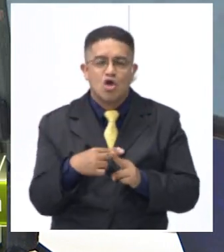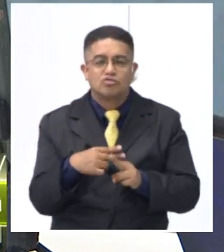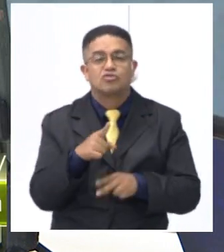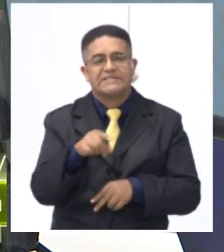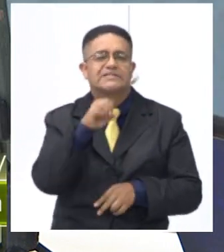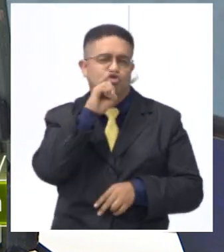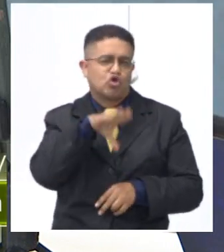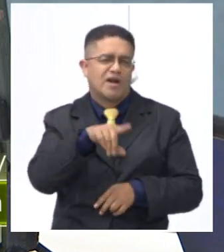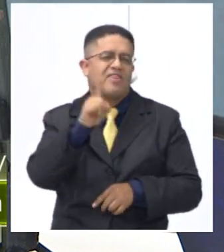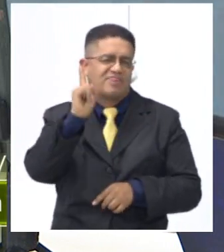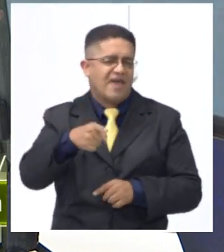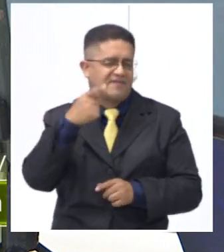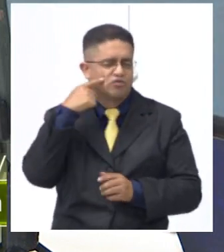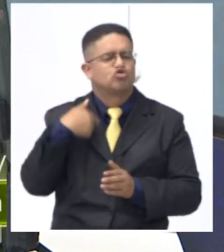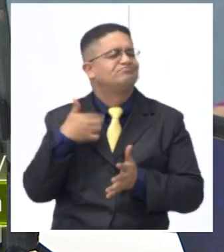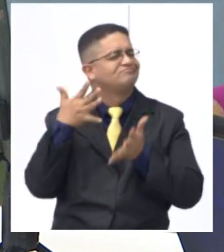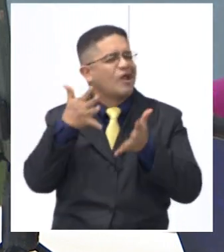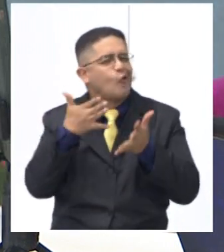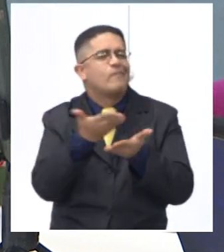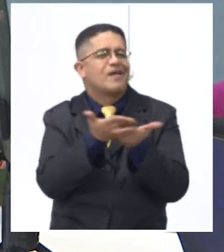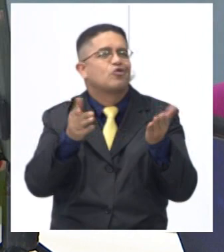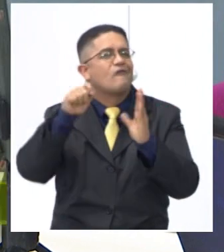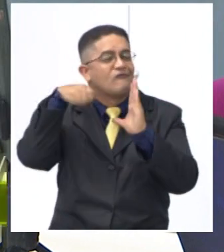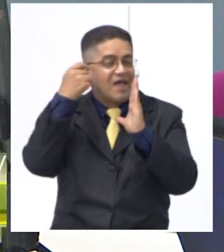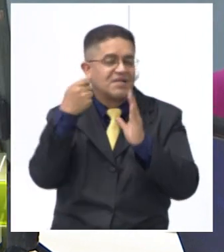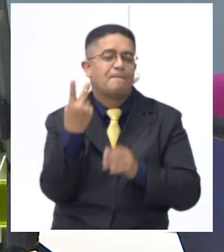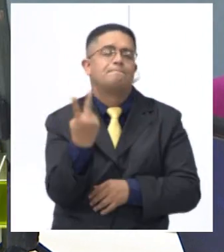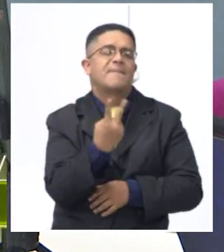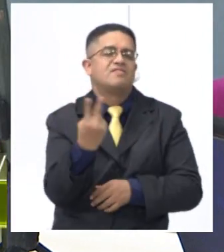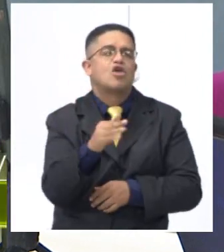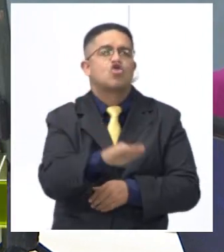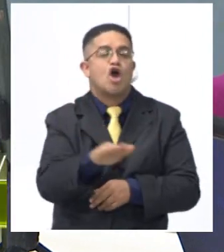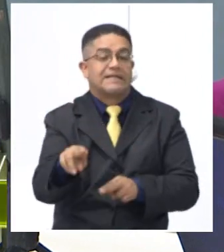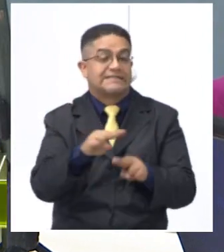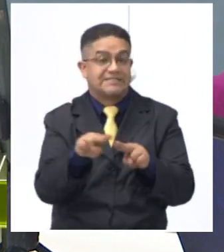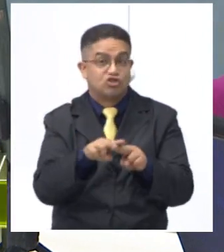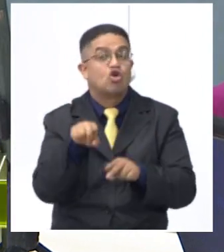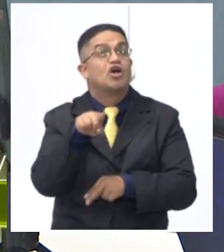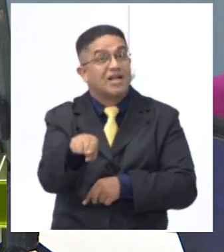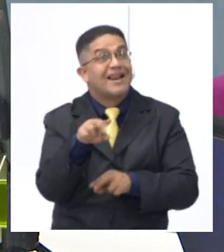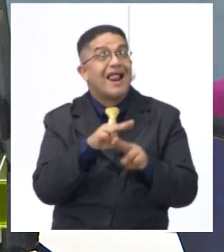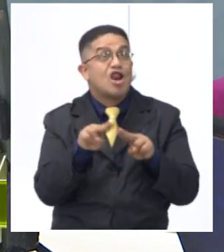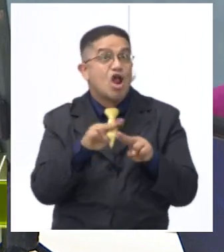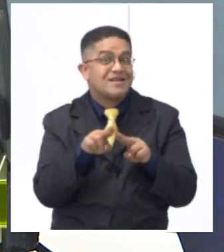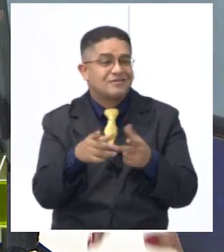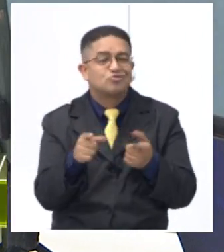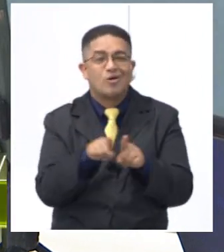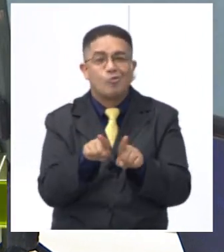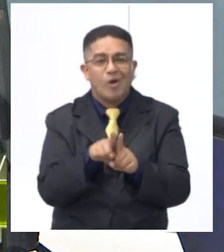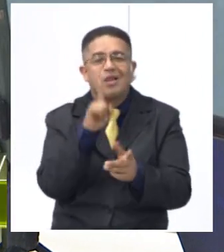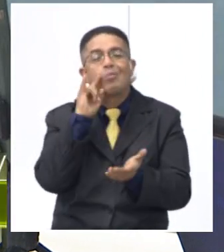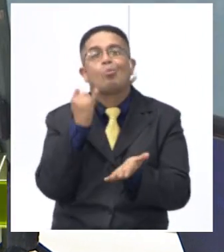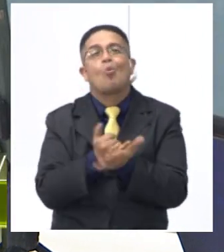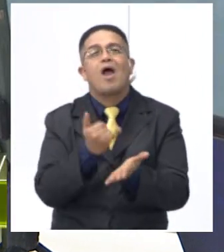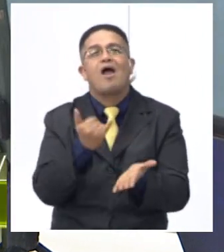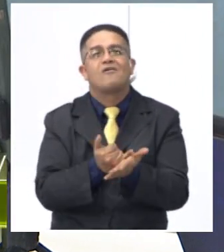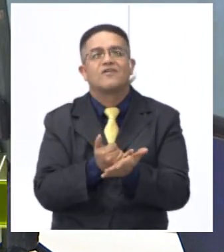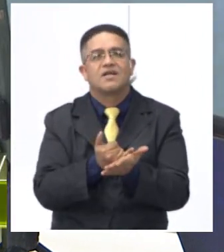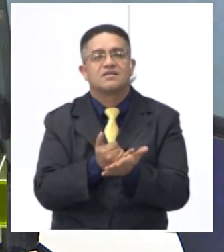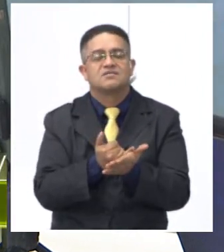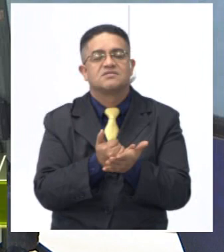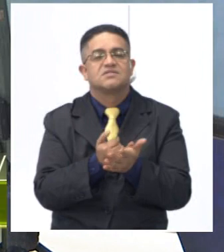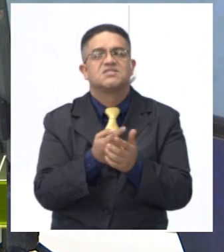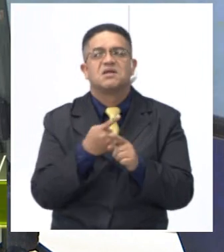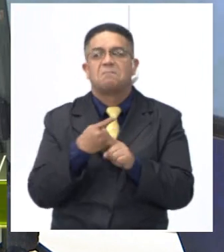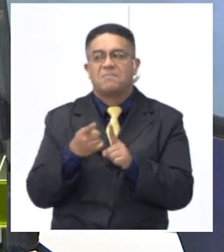esa película se la recomiendo que la vean, 22 ángeles, porque esos niñitos sirvieron como conejillos de India. Y la pregunta que se hacían los